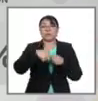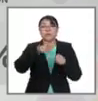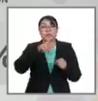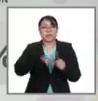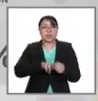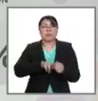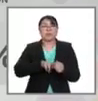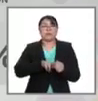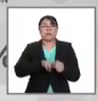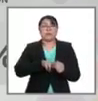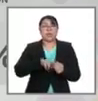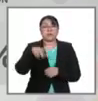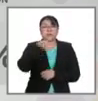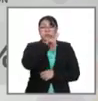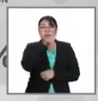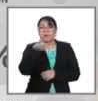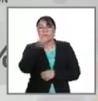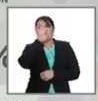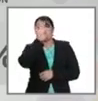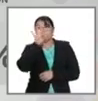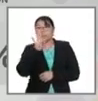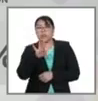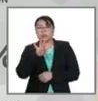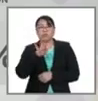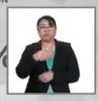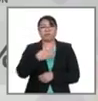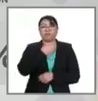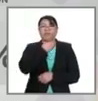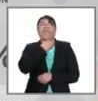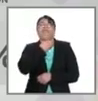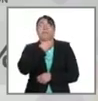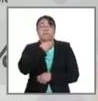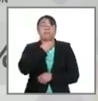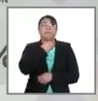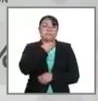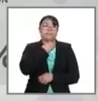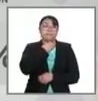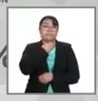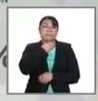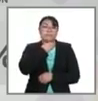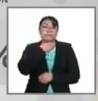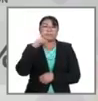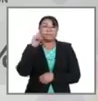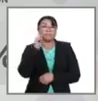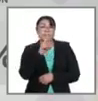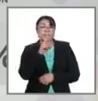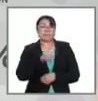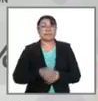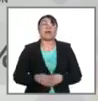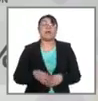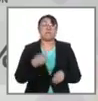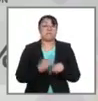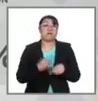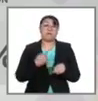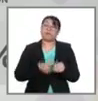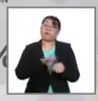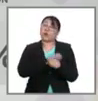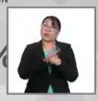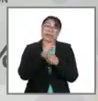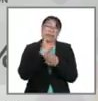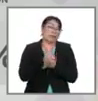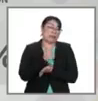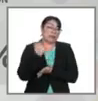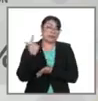del interior del estado que se siguen reportando con ocupación hospitales del 100% albergando a los pacientes que se nos están complicando